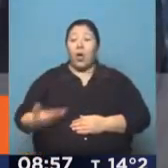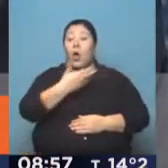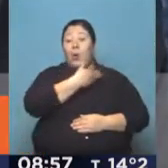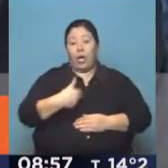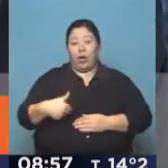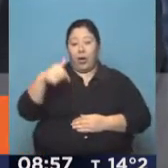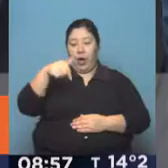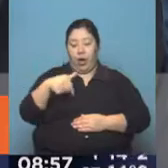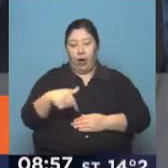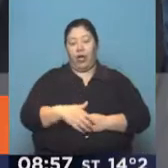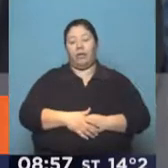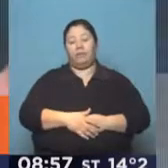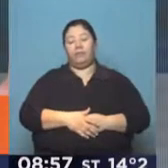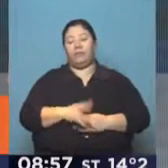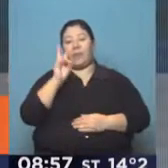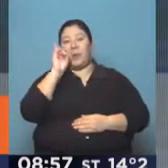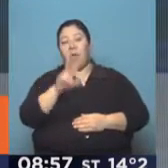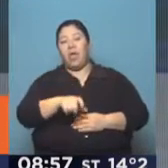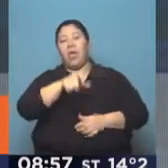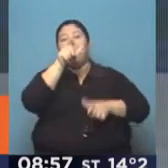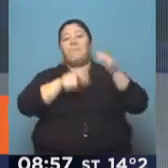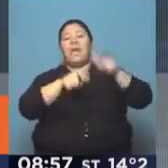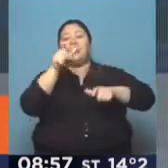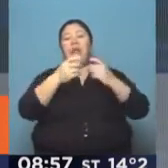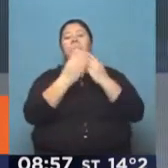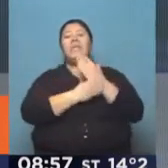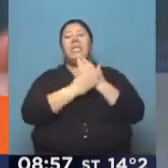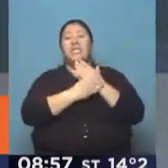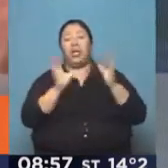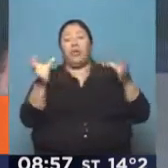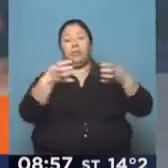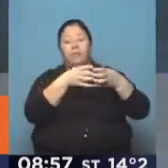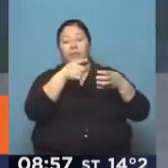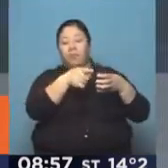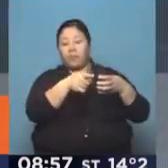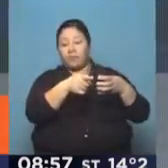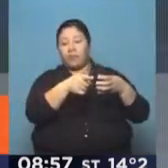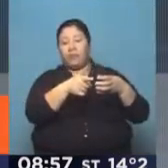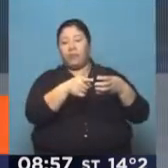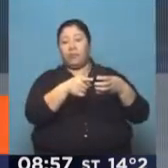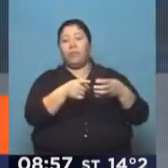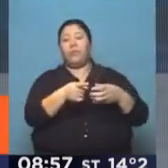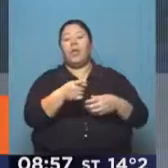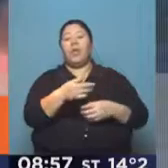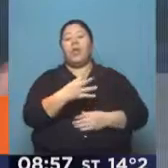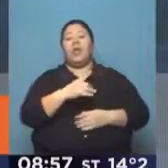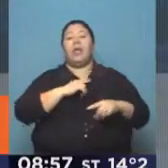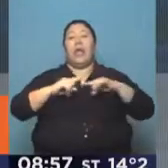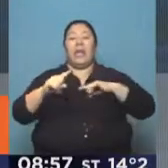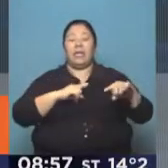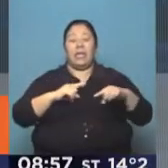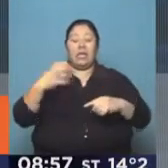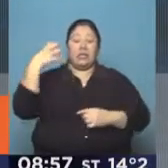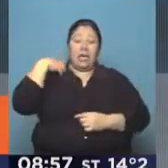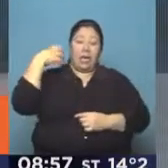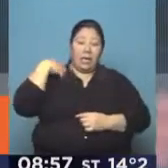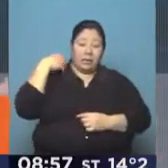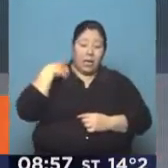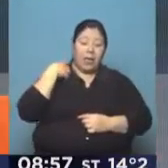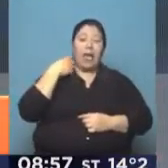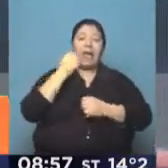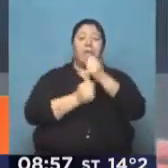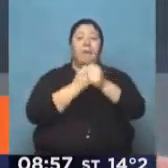el gabinete y la mayoría este son excesos de gerentes de empresas y para esas empresas están gobernando